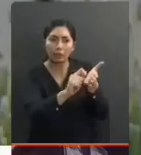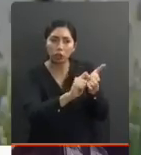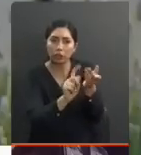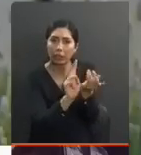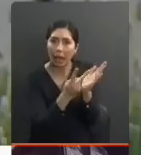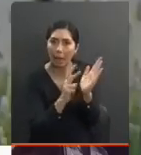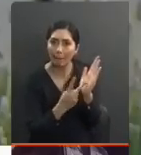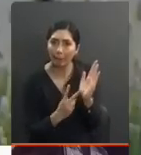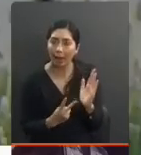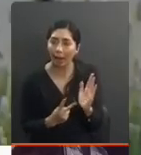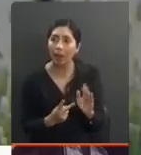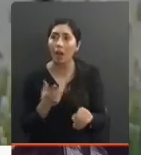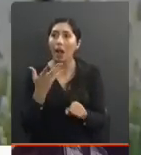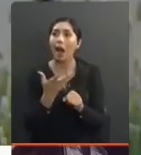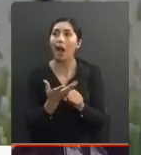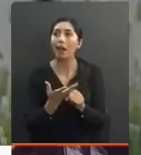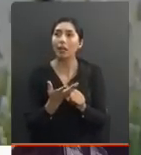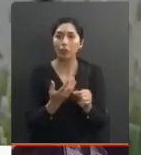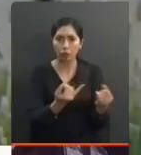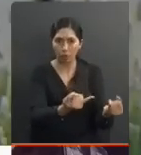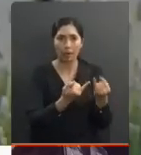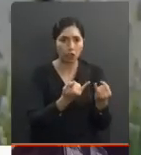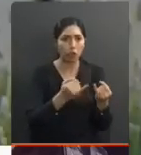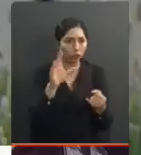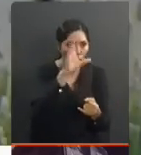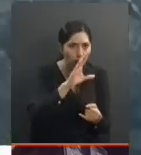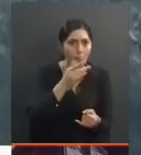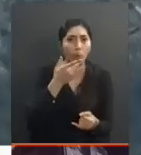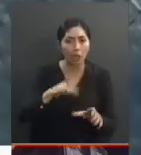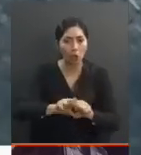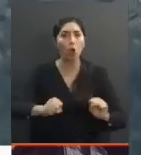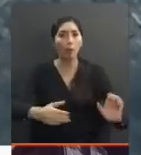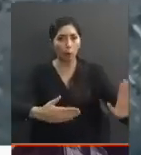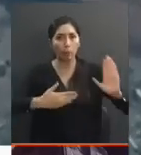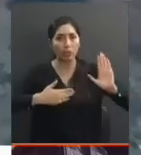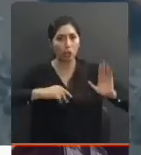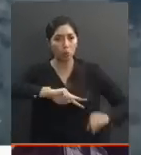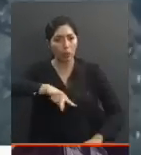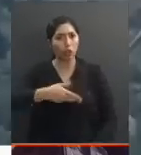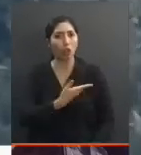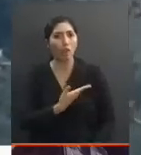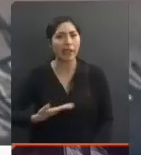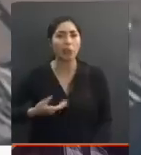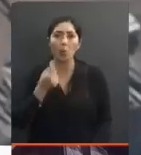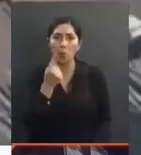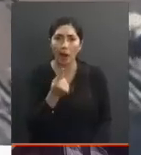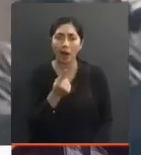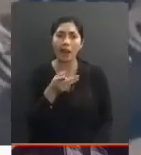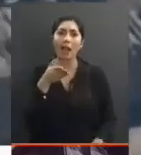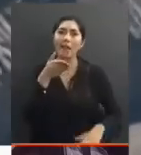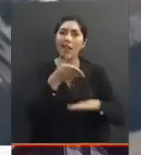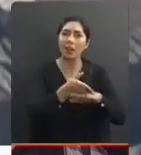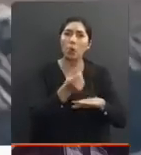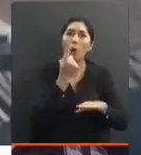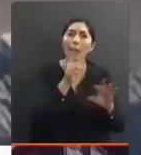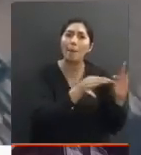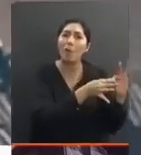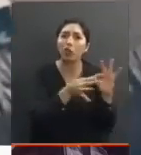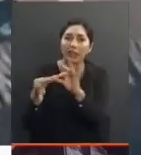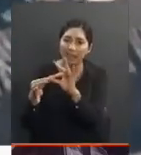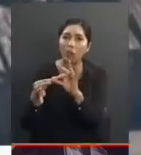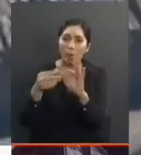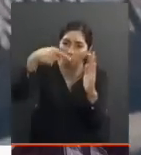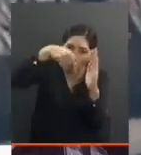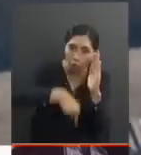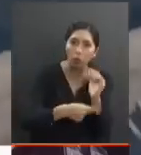recabar antecedentes, porque uno de los compromisos que hemos asumido como gobierno es que vayamos a la raíz de los problemas y no solamente